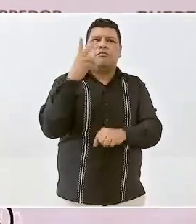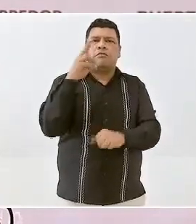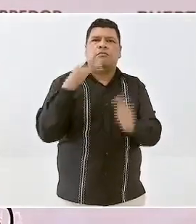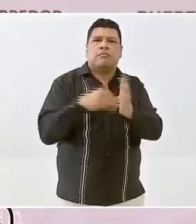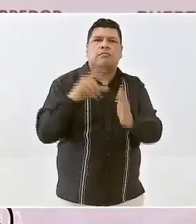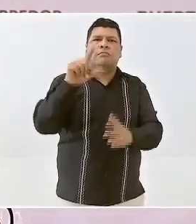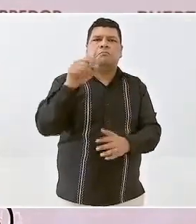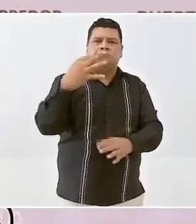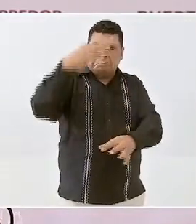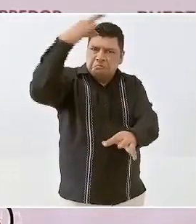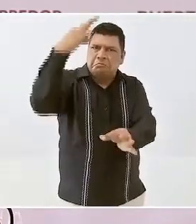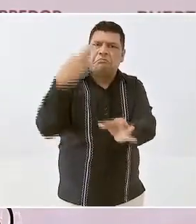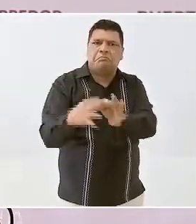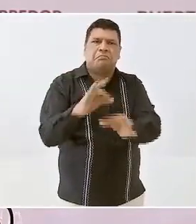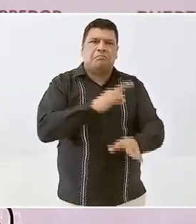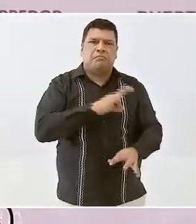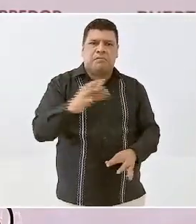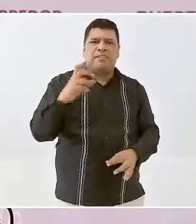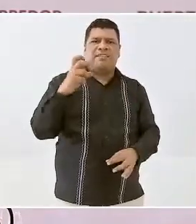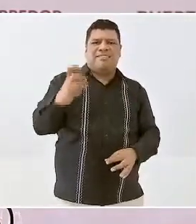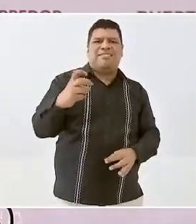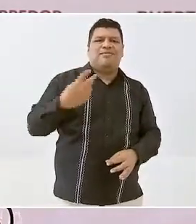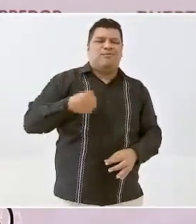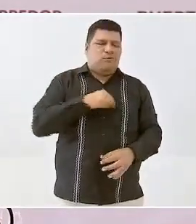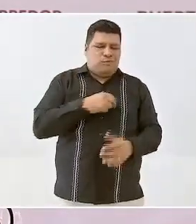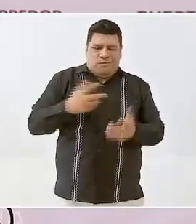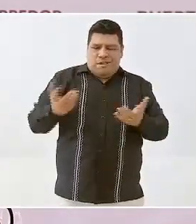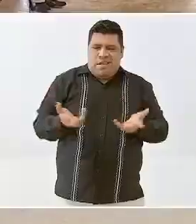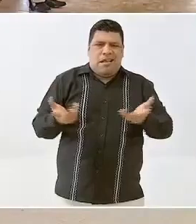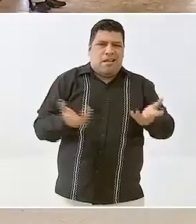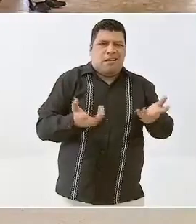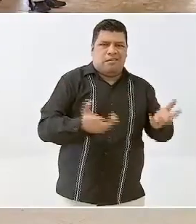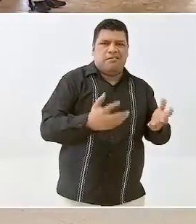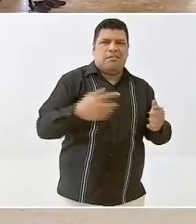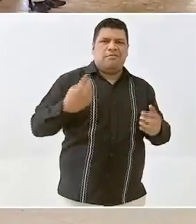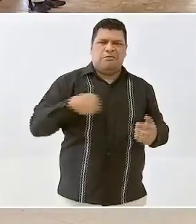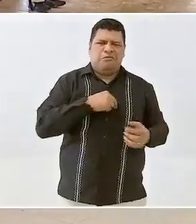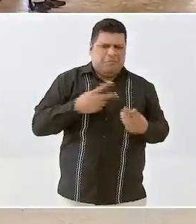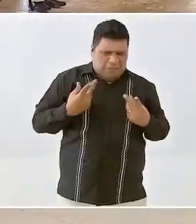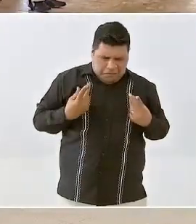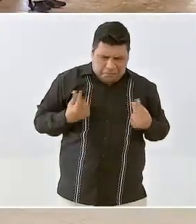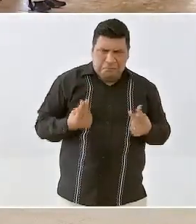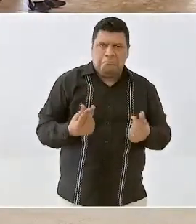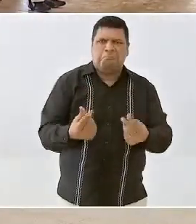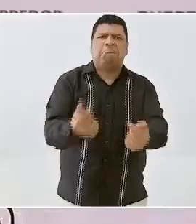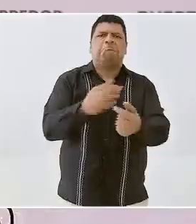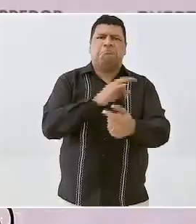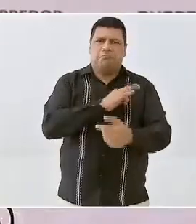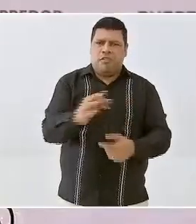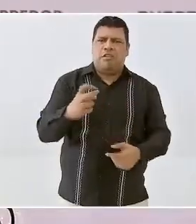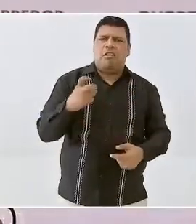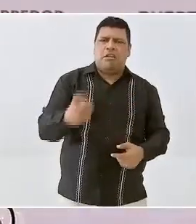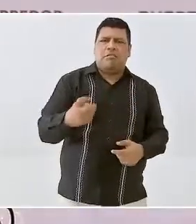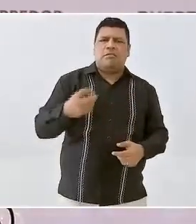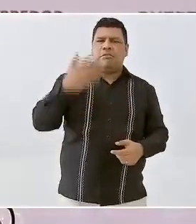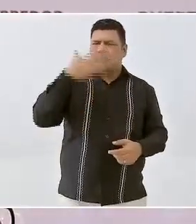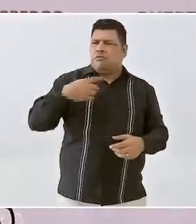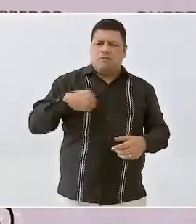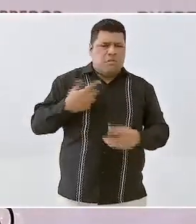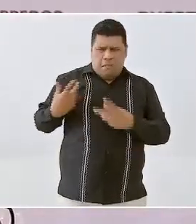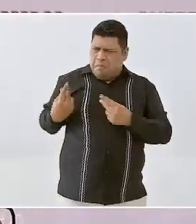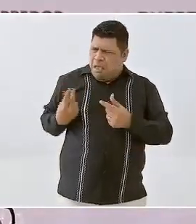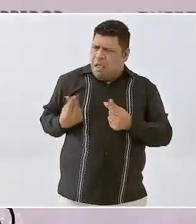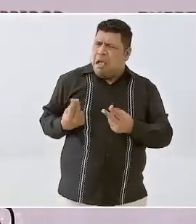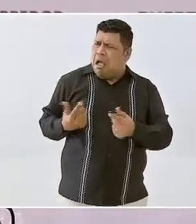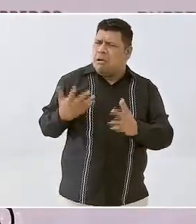Y acotar nuestras acciones y aplicarnos a fondo. Ya se viene trabajando